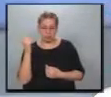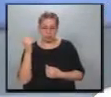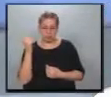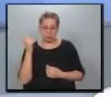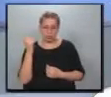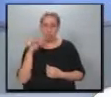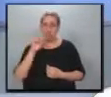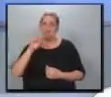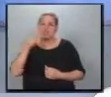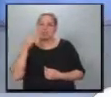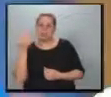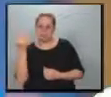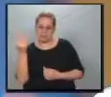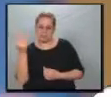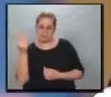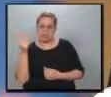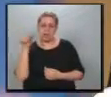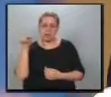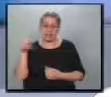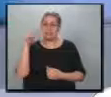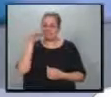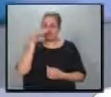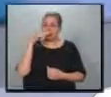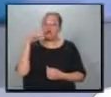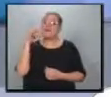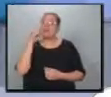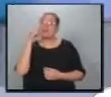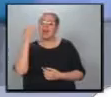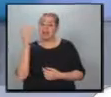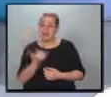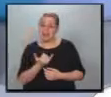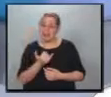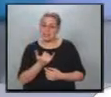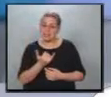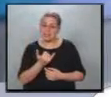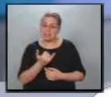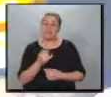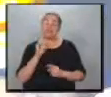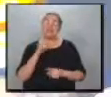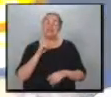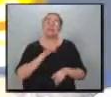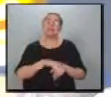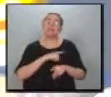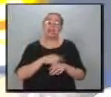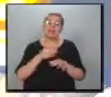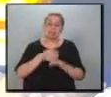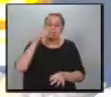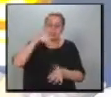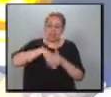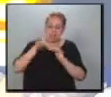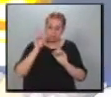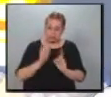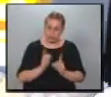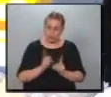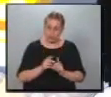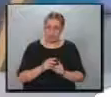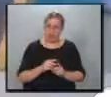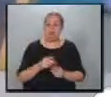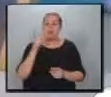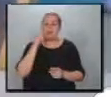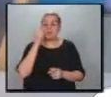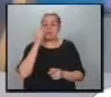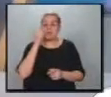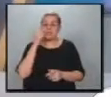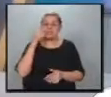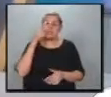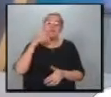el doble. Pero este vino tiene madera, por ende tiene más tiempo de botella. Al haber más madera hay que darle más tiempo